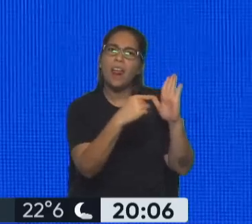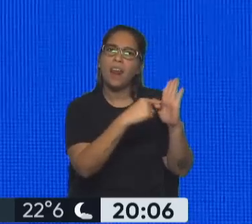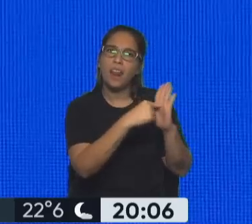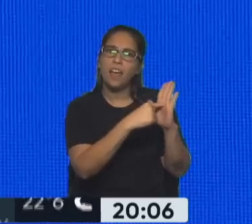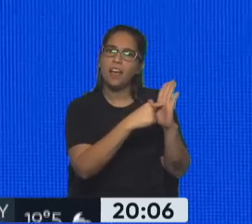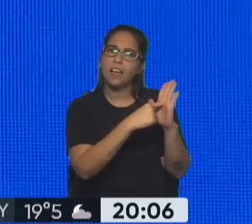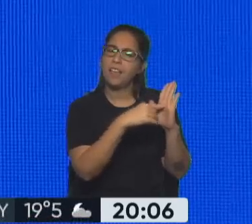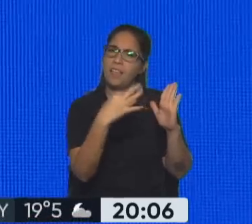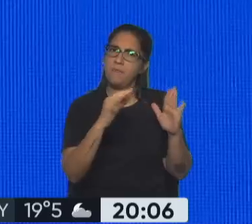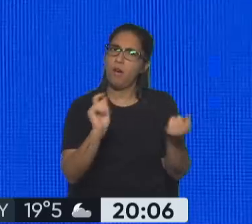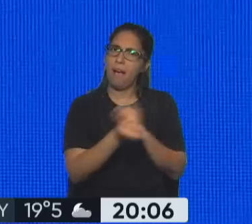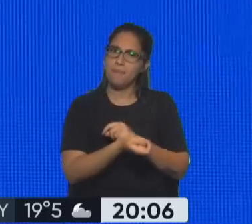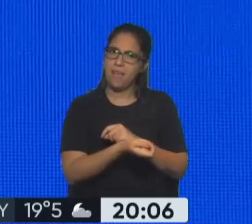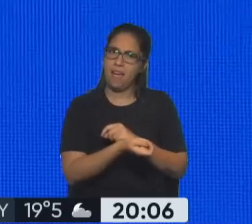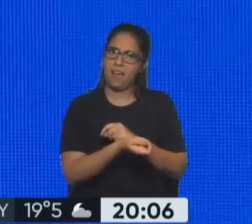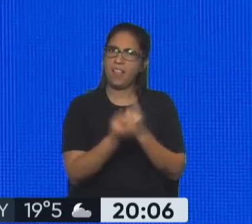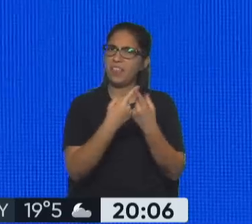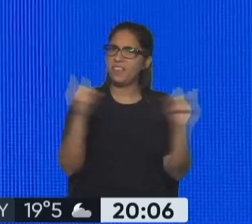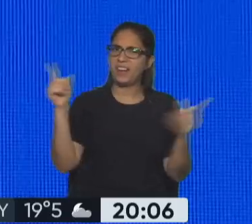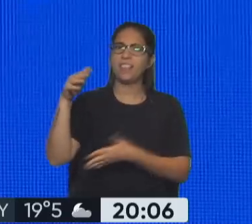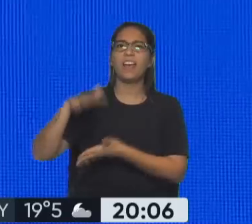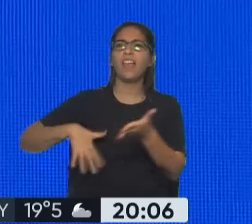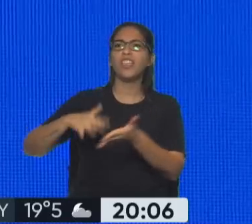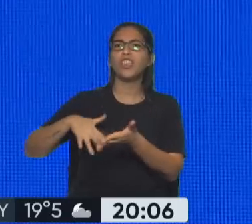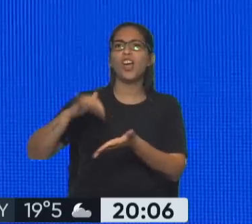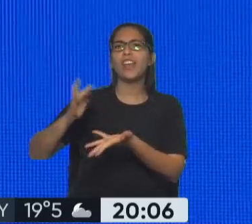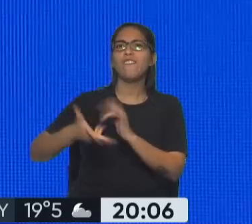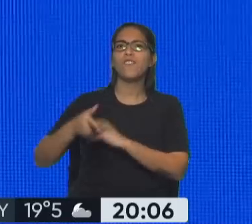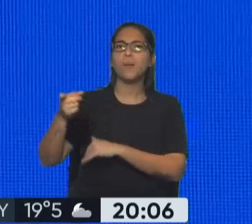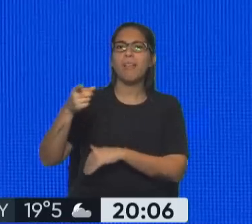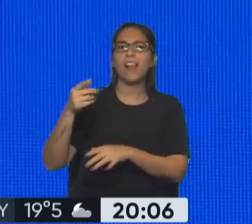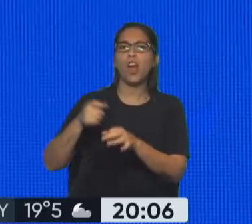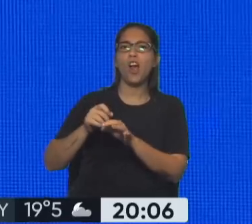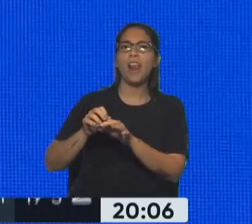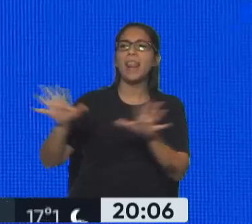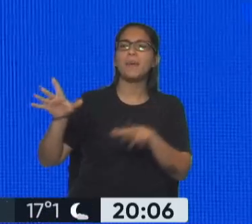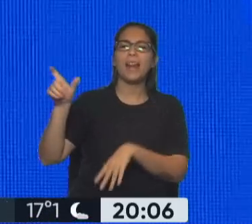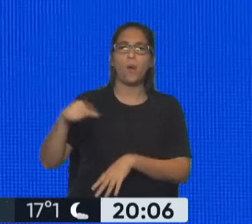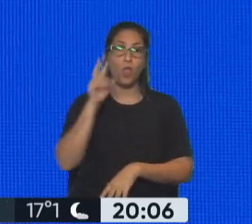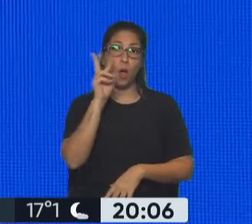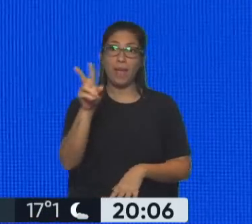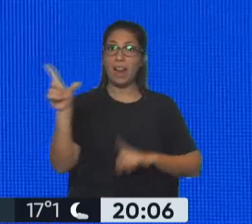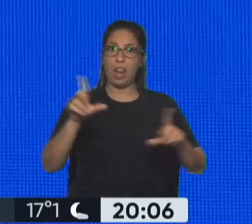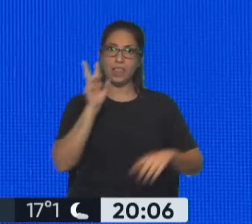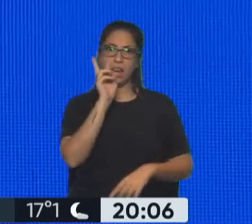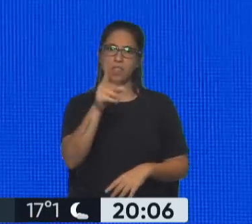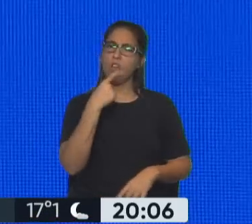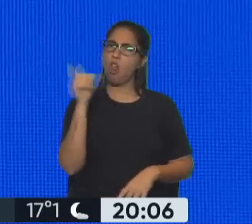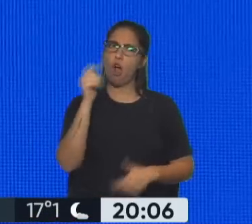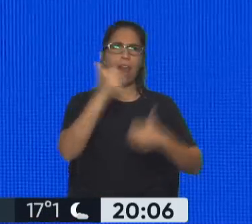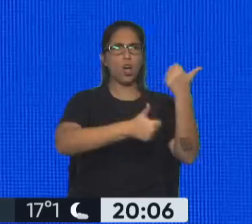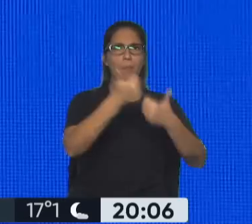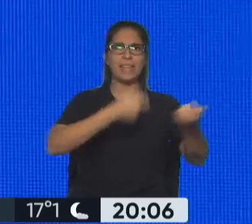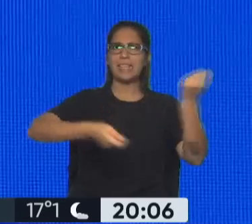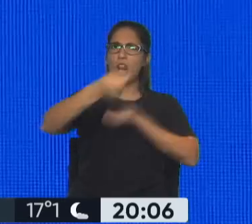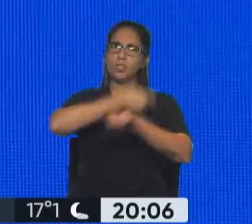que dista mucho de lo que dicen las teorías liberales. A mí me encanta verlos por la televisión cuando dicen no, porque la competencia, los